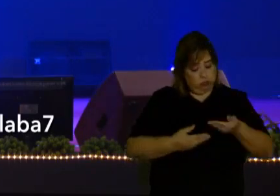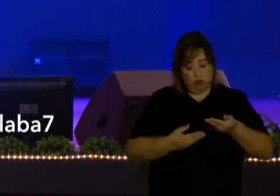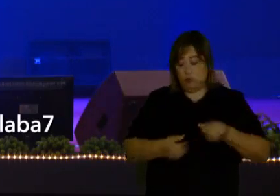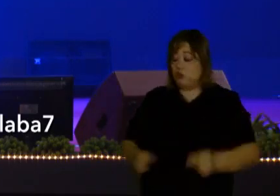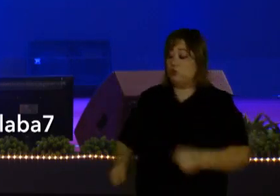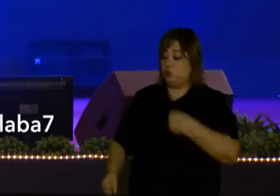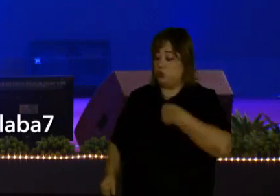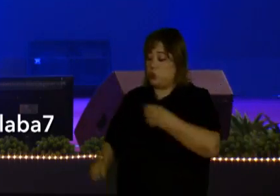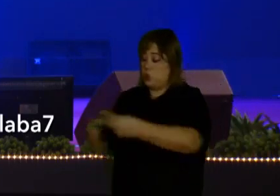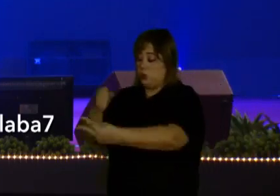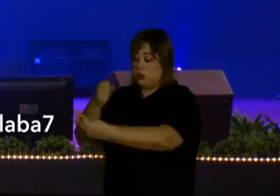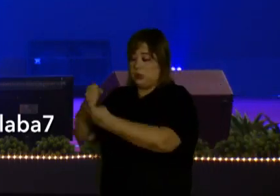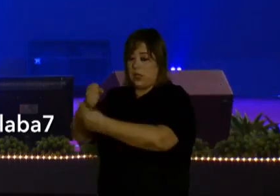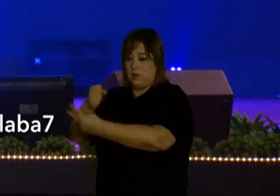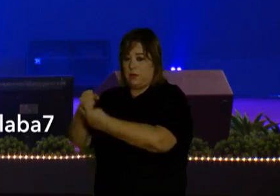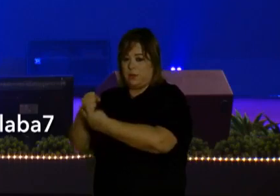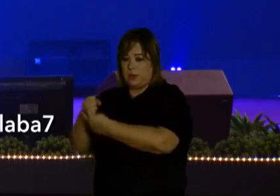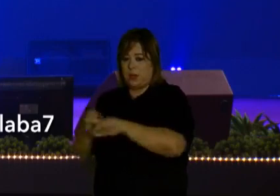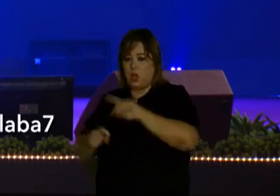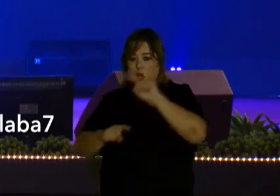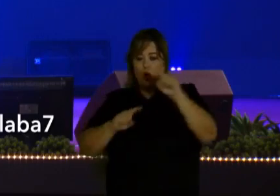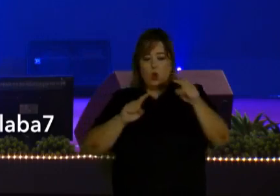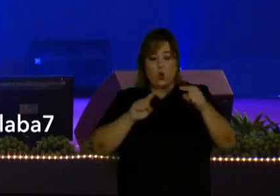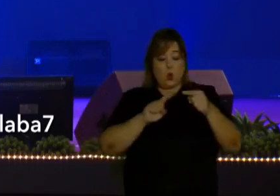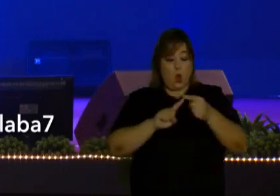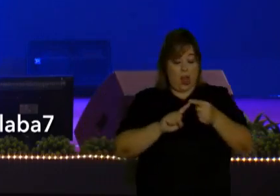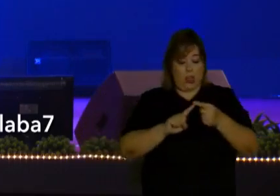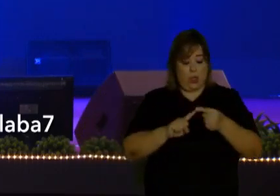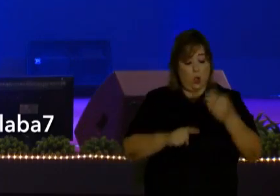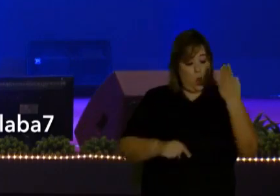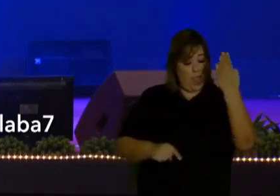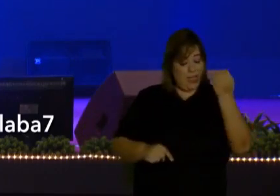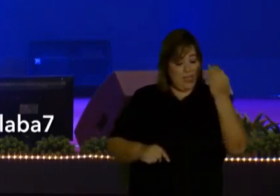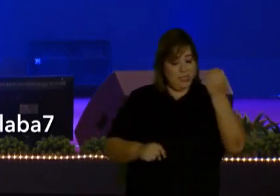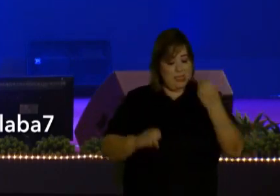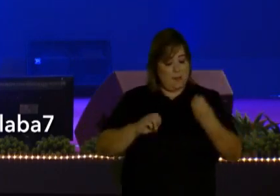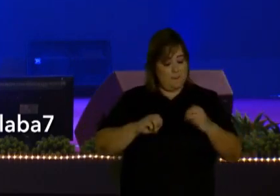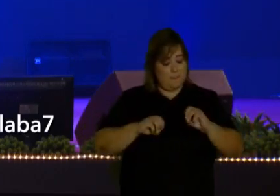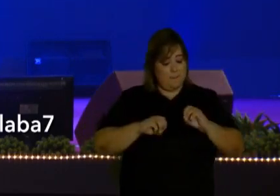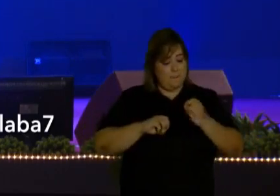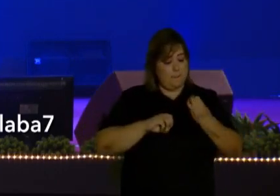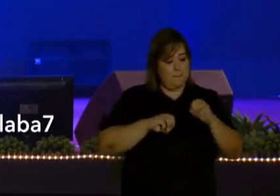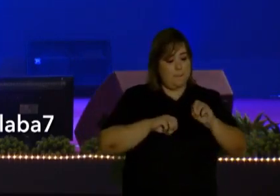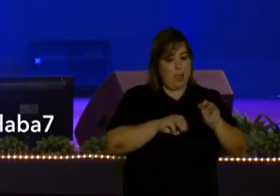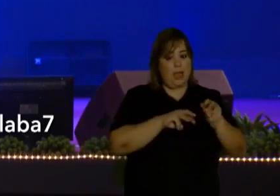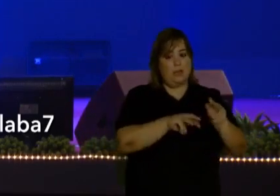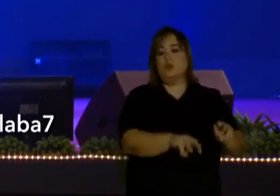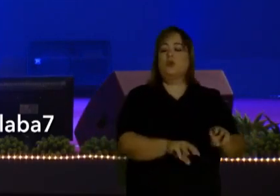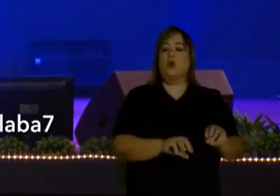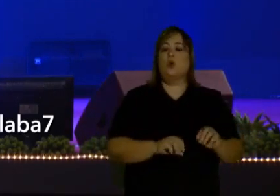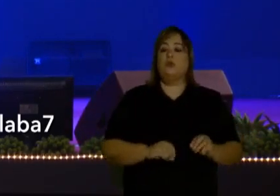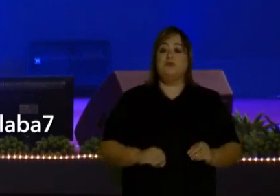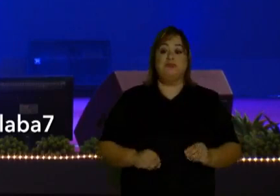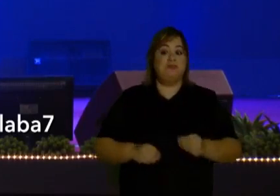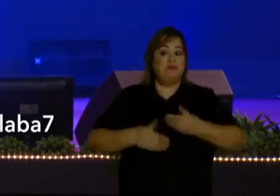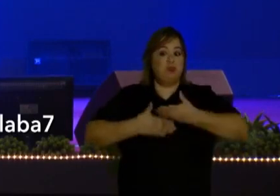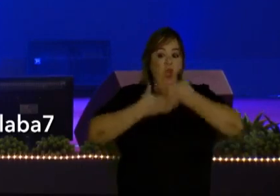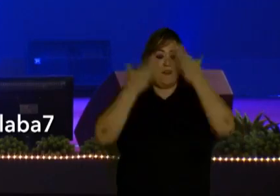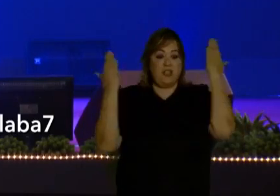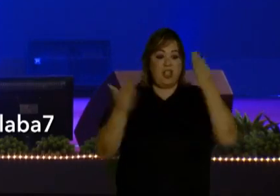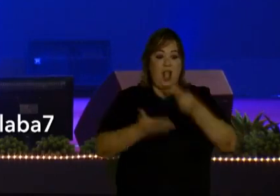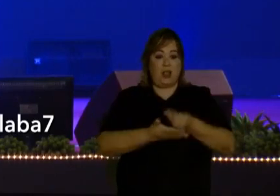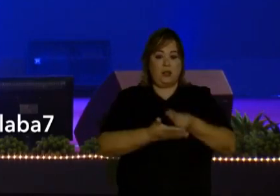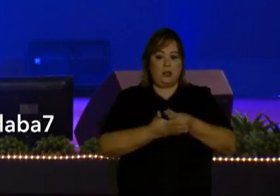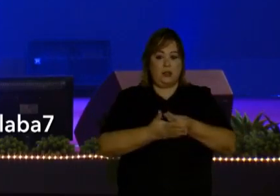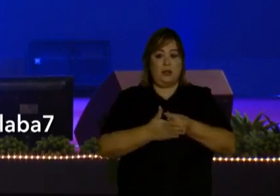testificar que cuando cerraron este país el 15 de marzo, no había llegado abril cuando ya nosotros habíamos desarrollado en medio de la pandemia una